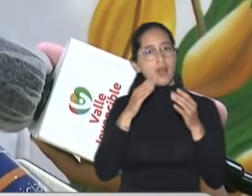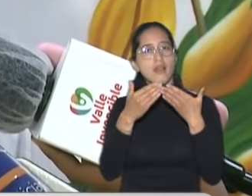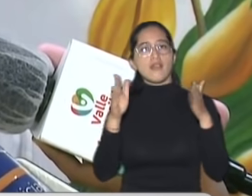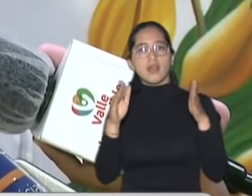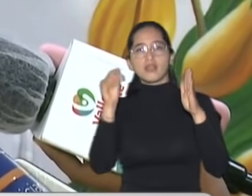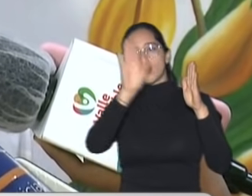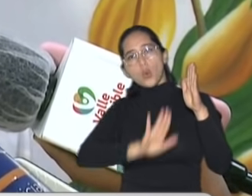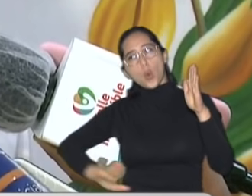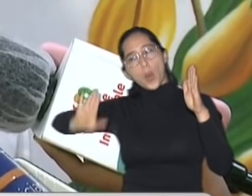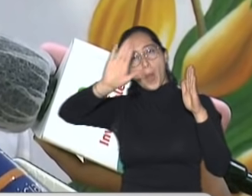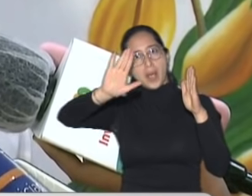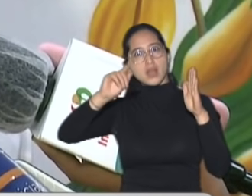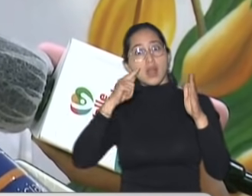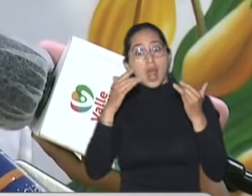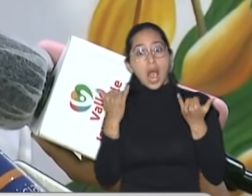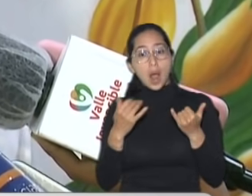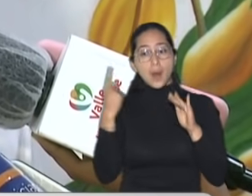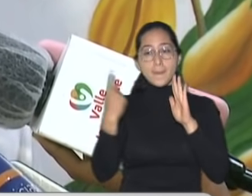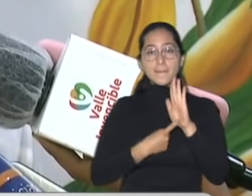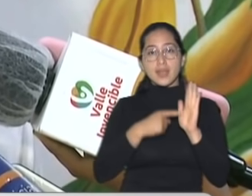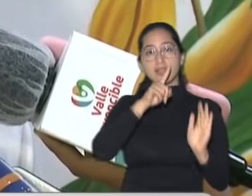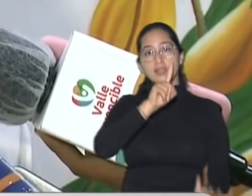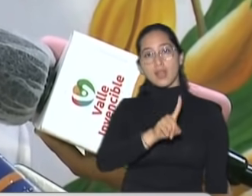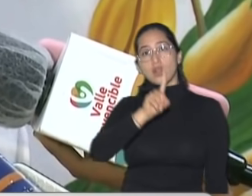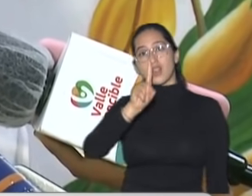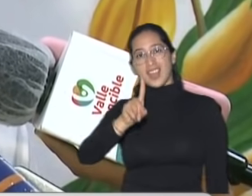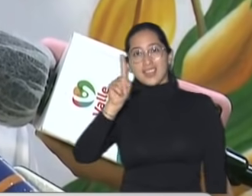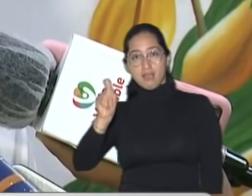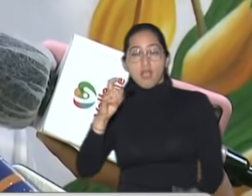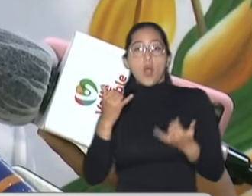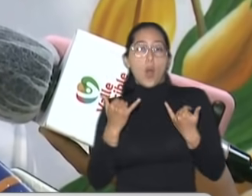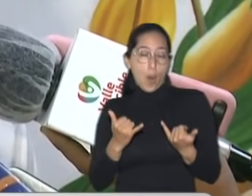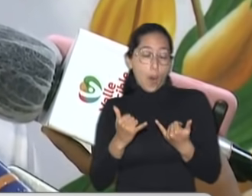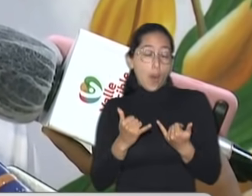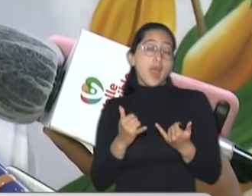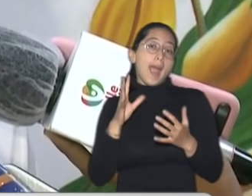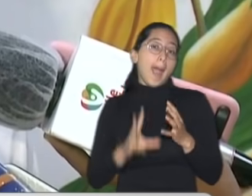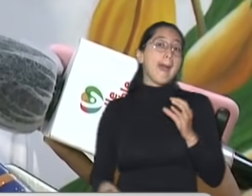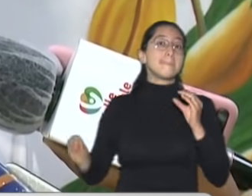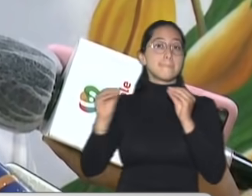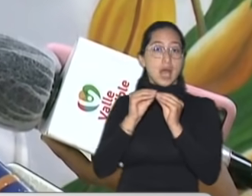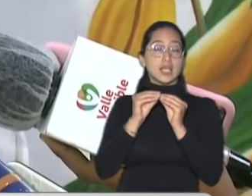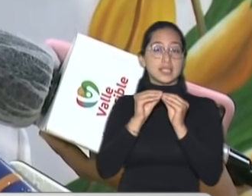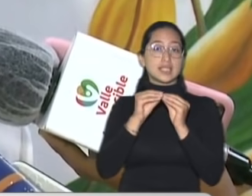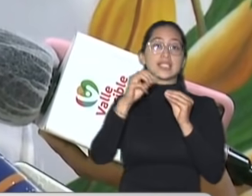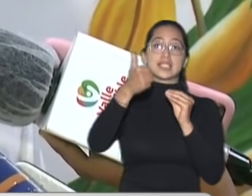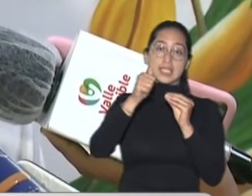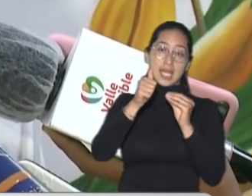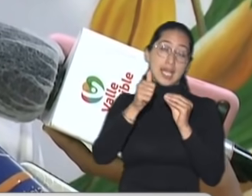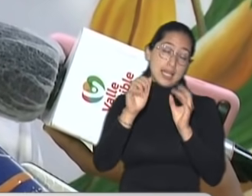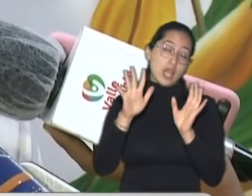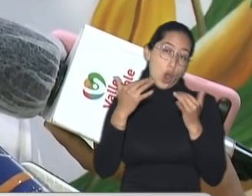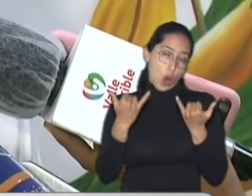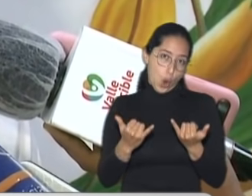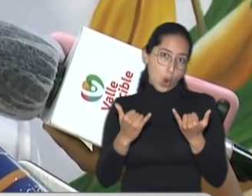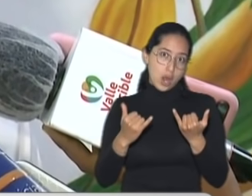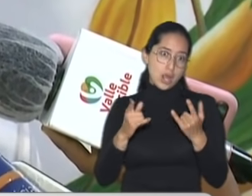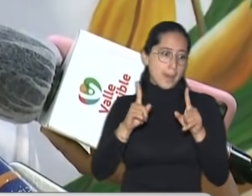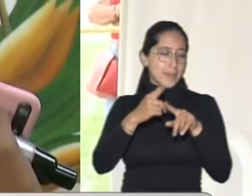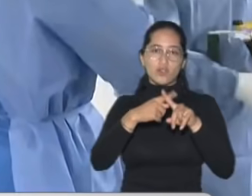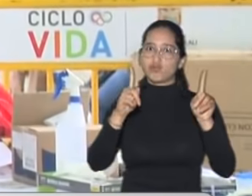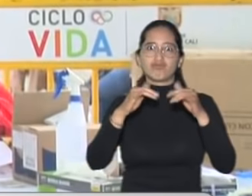departamento. Tenemos 1.116 hoy, es posible abrir 10 más y ahí ya llegamos al tope de